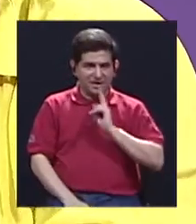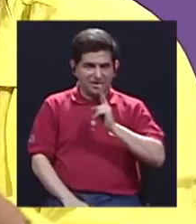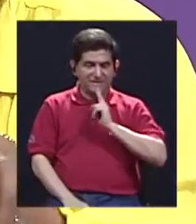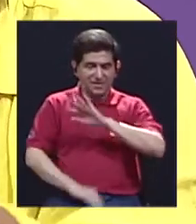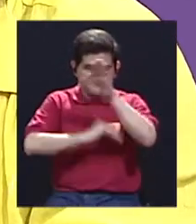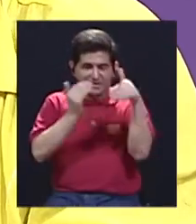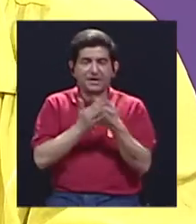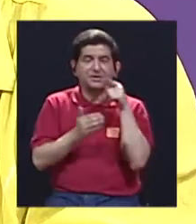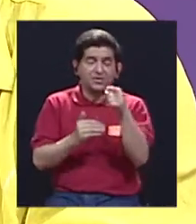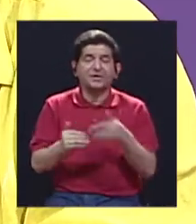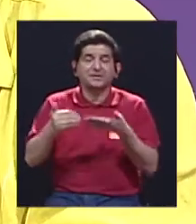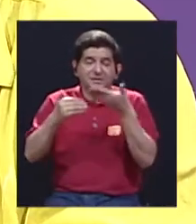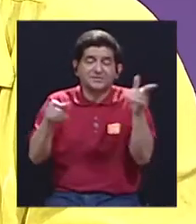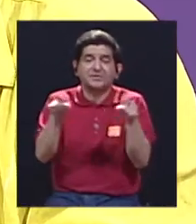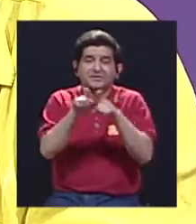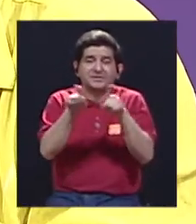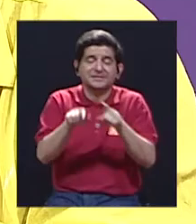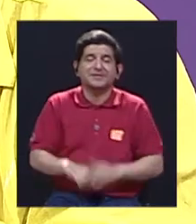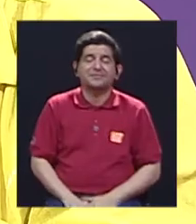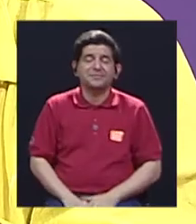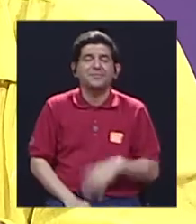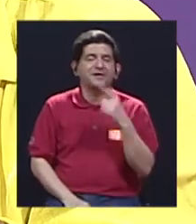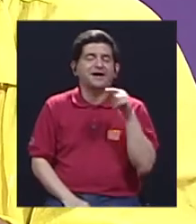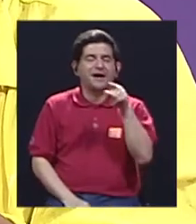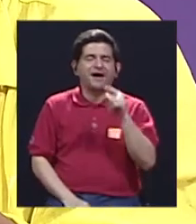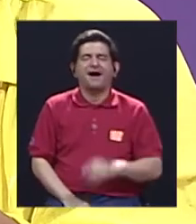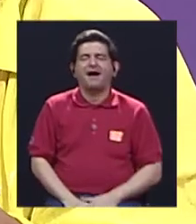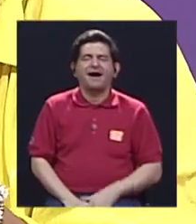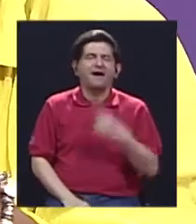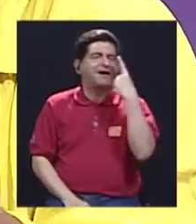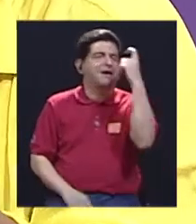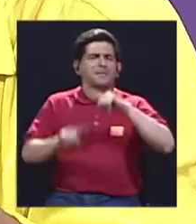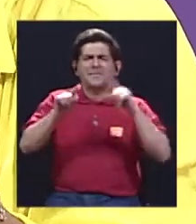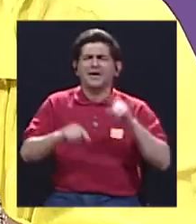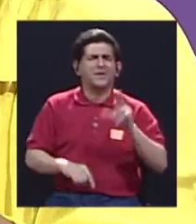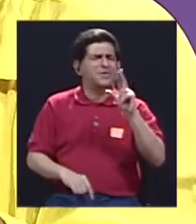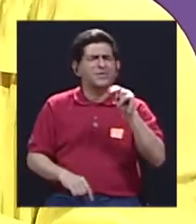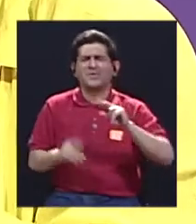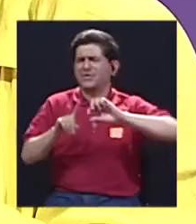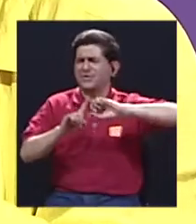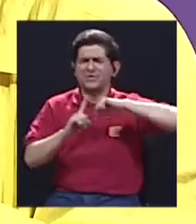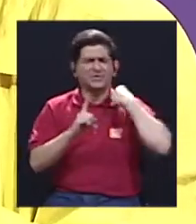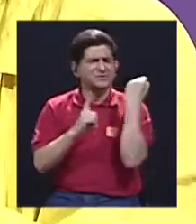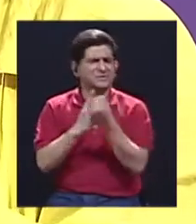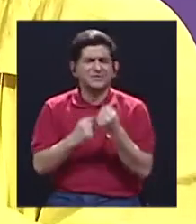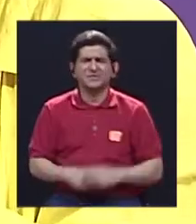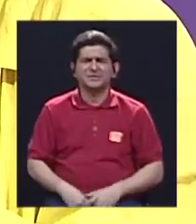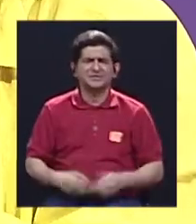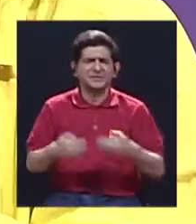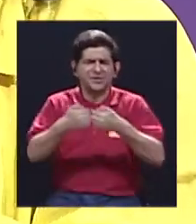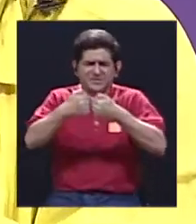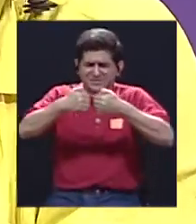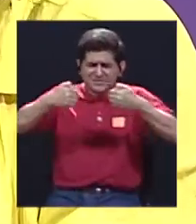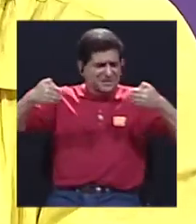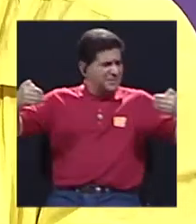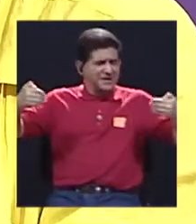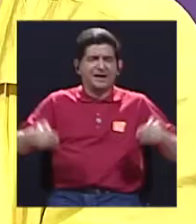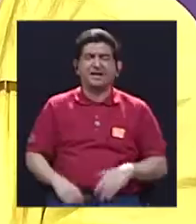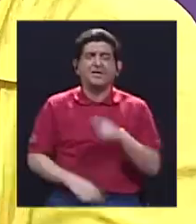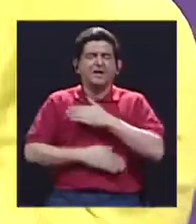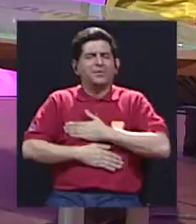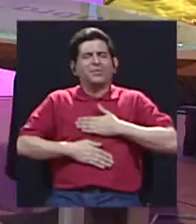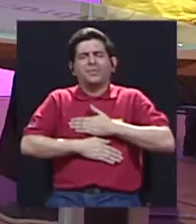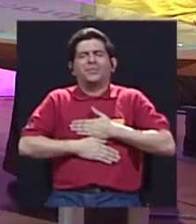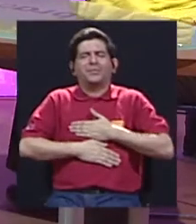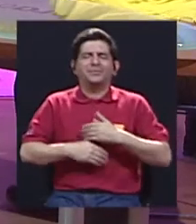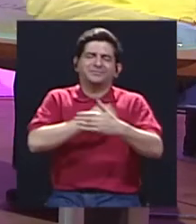todos estos aparatos también nos hacen fantasear pero no se leen o se alejen de lo que es piel con piel porque lo más delicioso